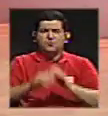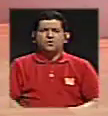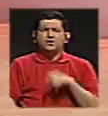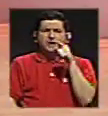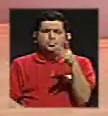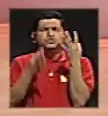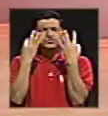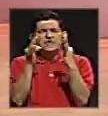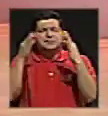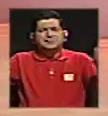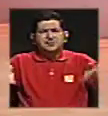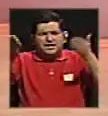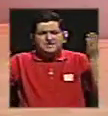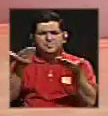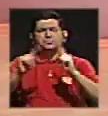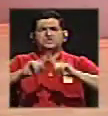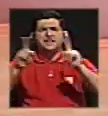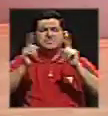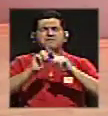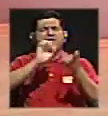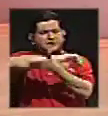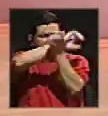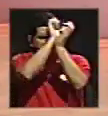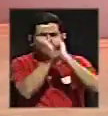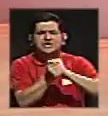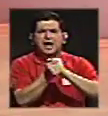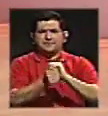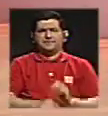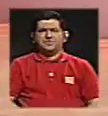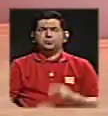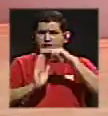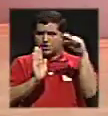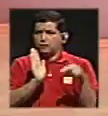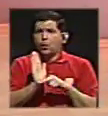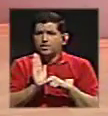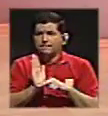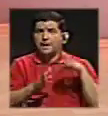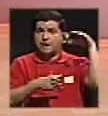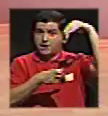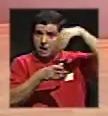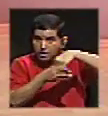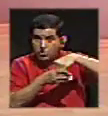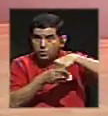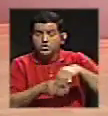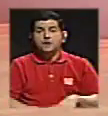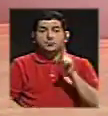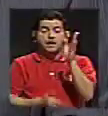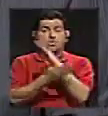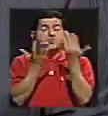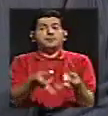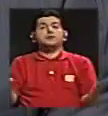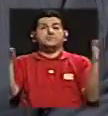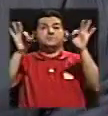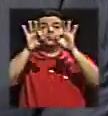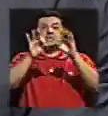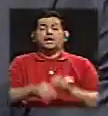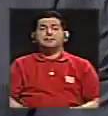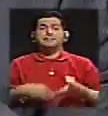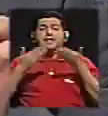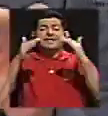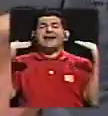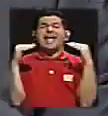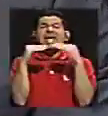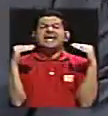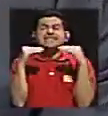estado impulsando una serie de reformas eh y entre las cuales es un elemento muy importante dar